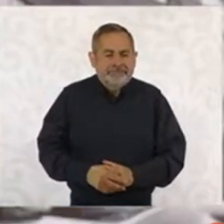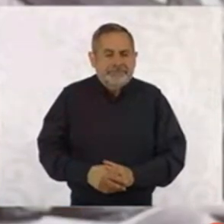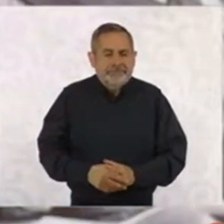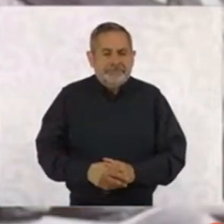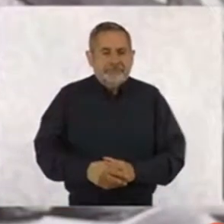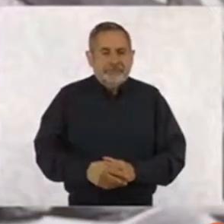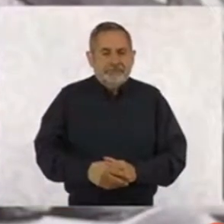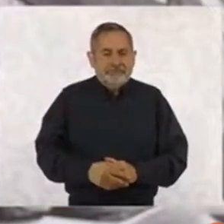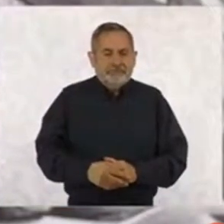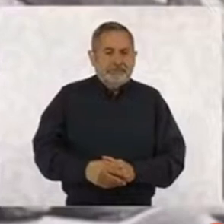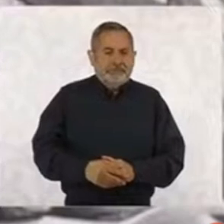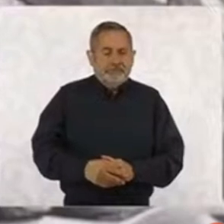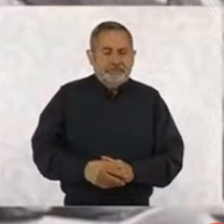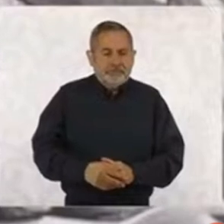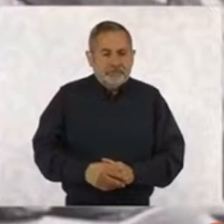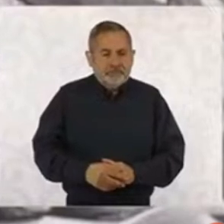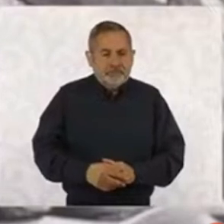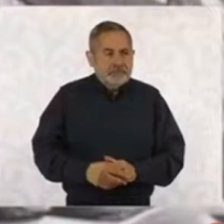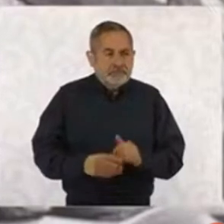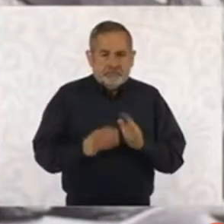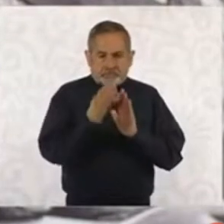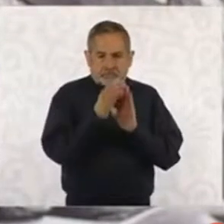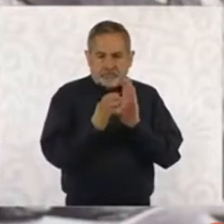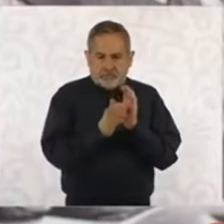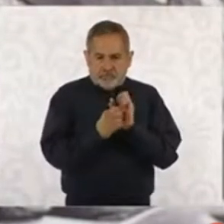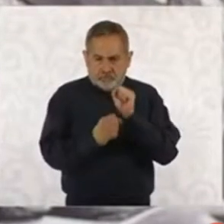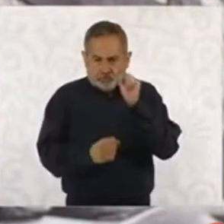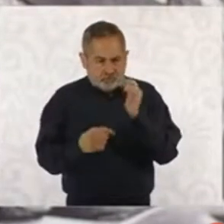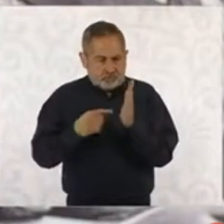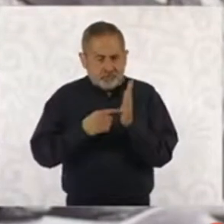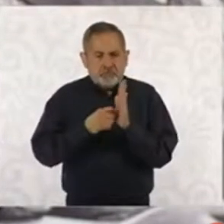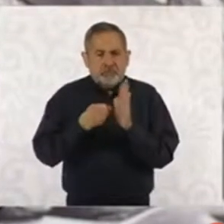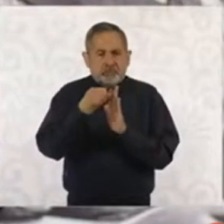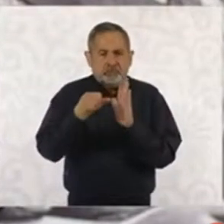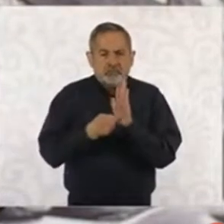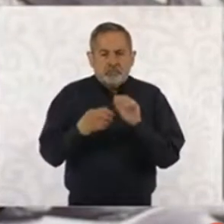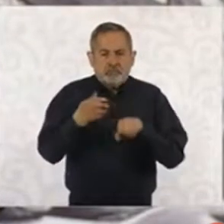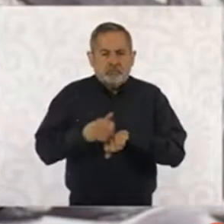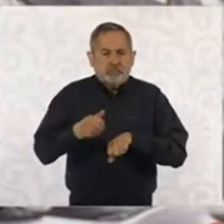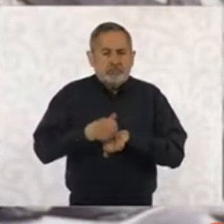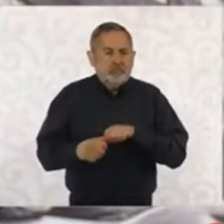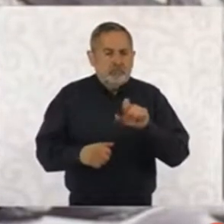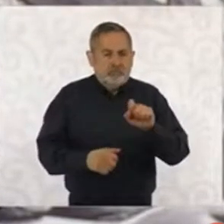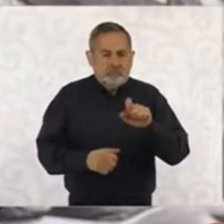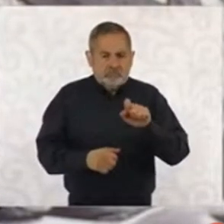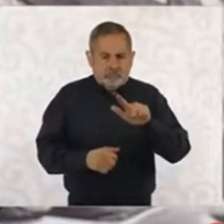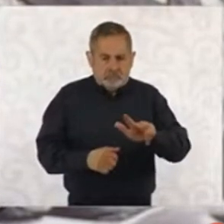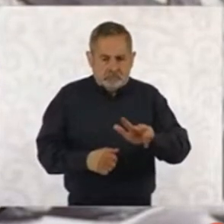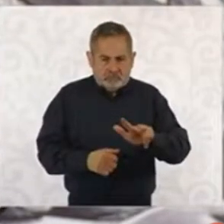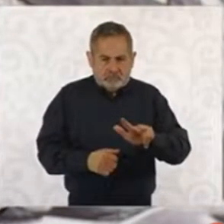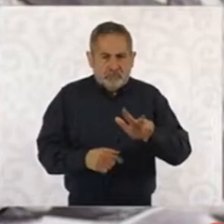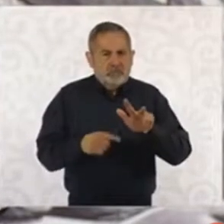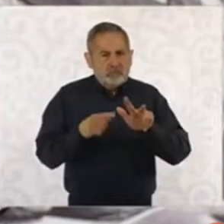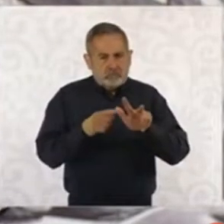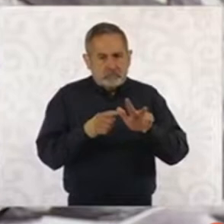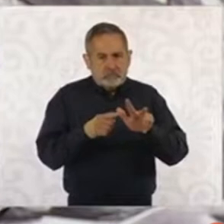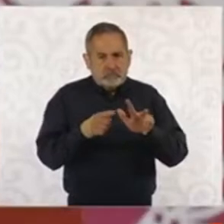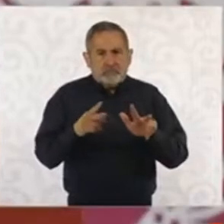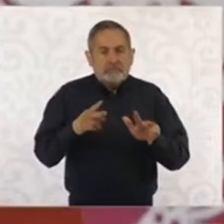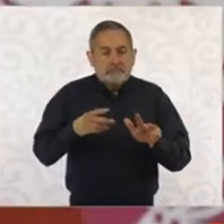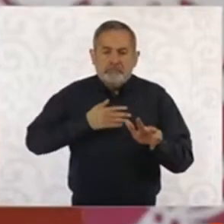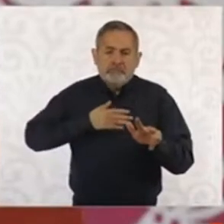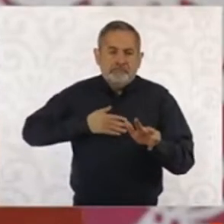hay un beneficio constitucional establecido en el artículo 28, pero una obligación para el